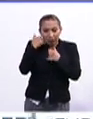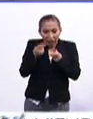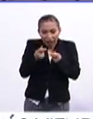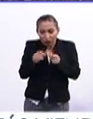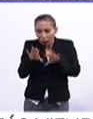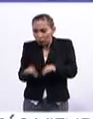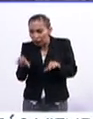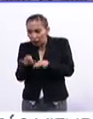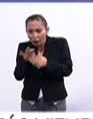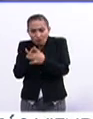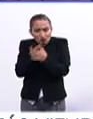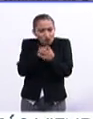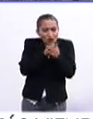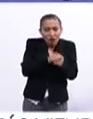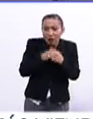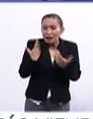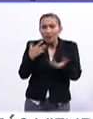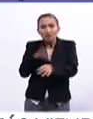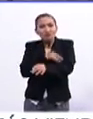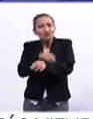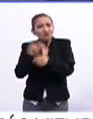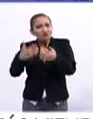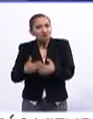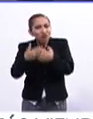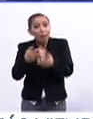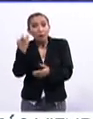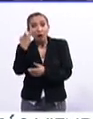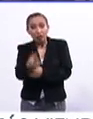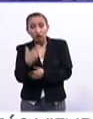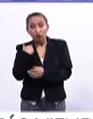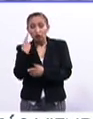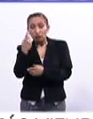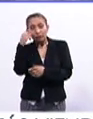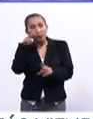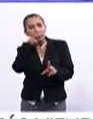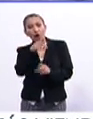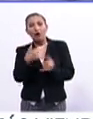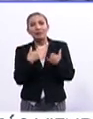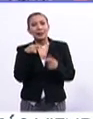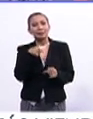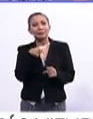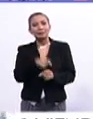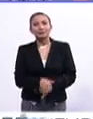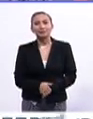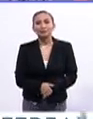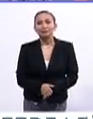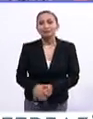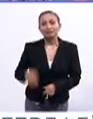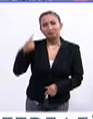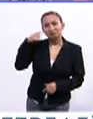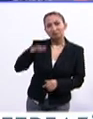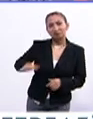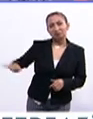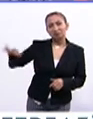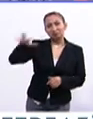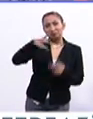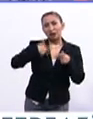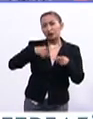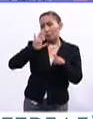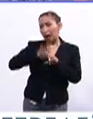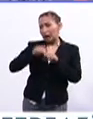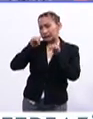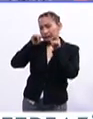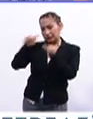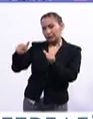móviles y con los aparatos electrónicos. Por eso su target principal son los jóvenes. Creo que el público